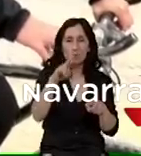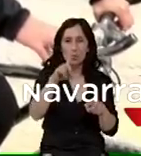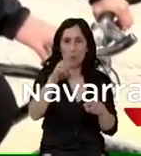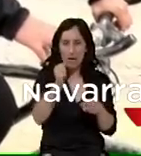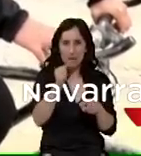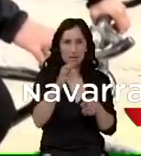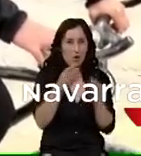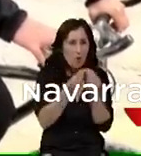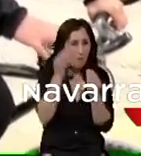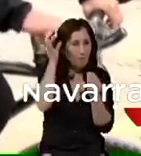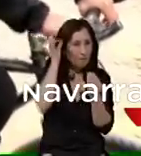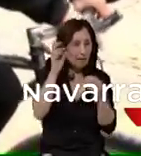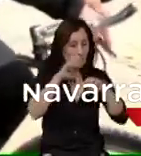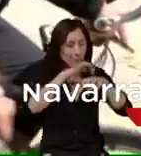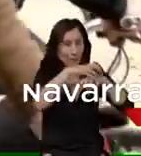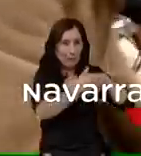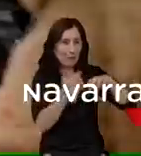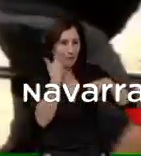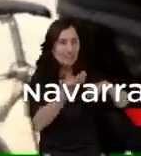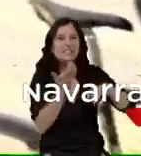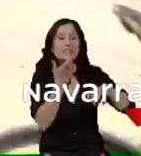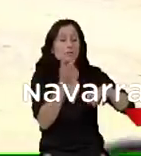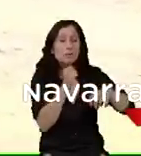si tú no quieres, no buscas. Vale, mejor. Mejor.